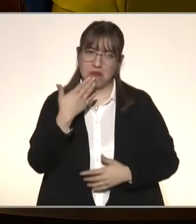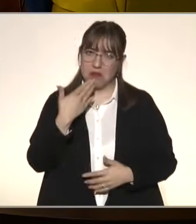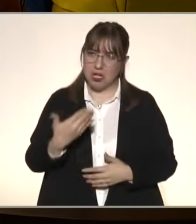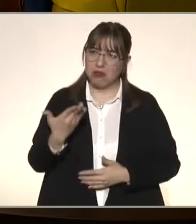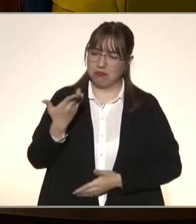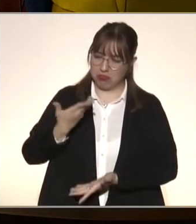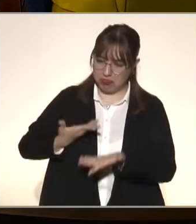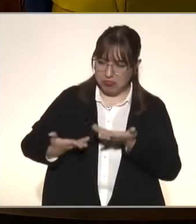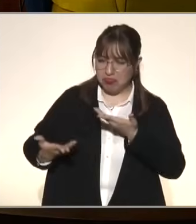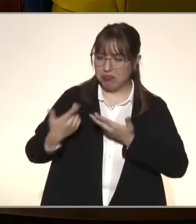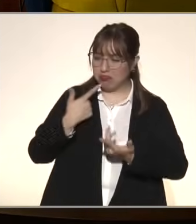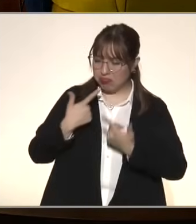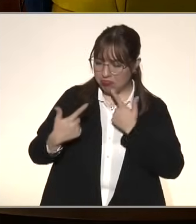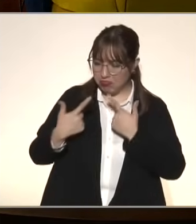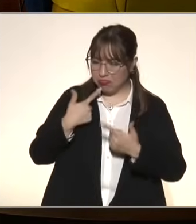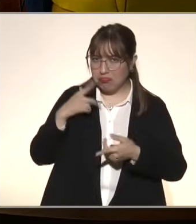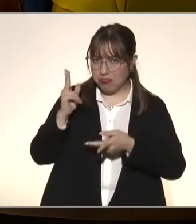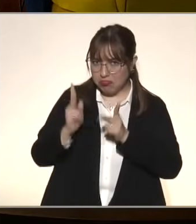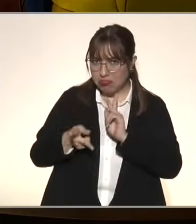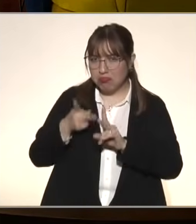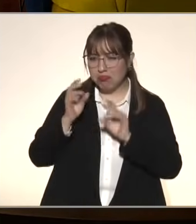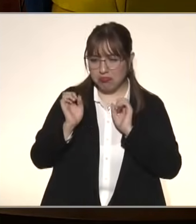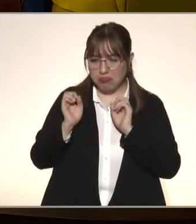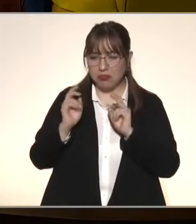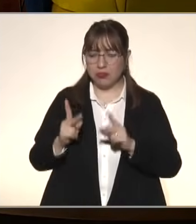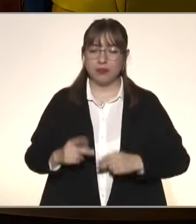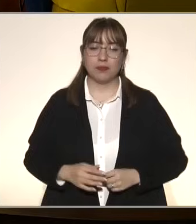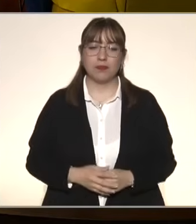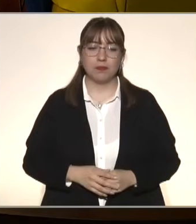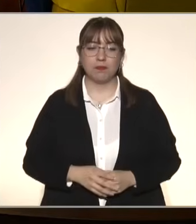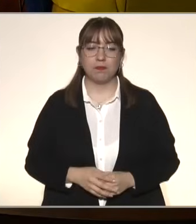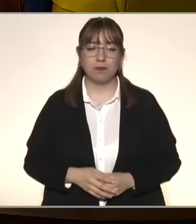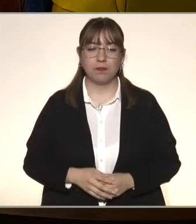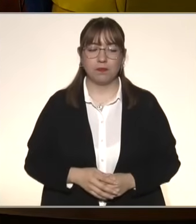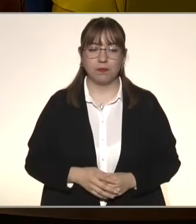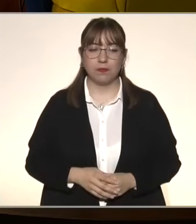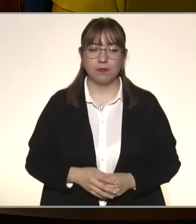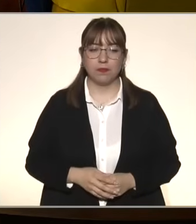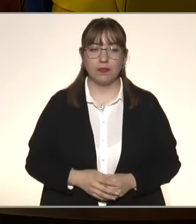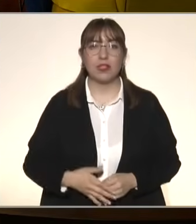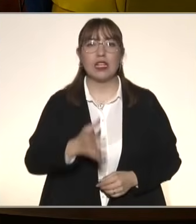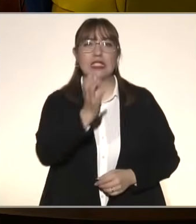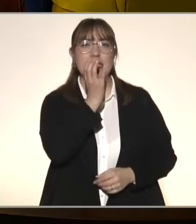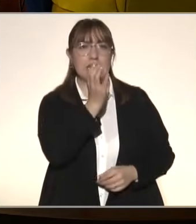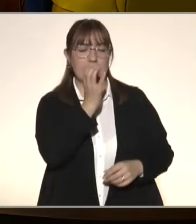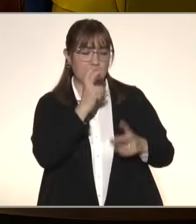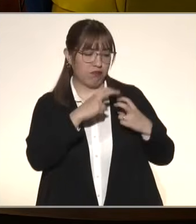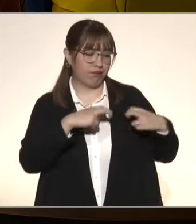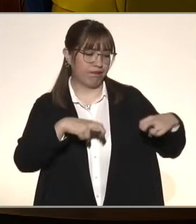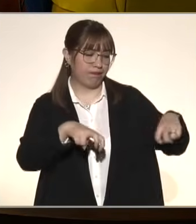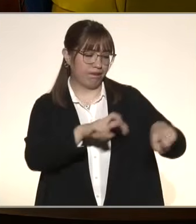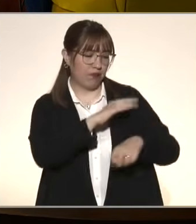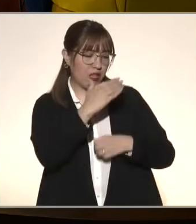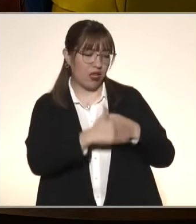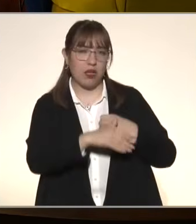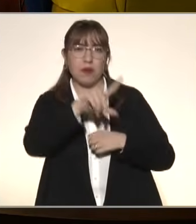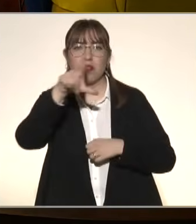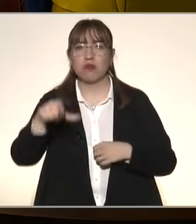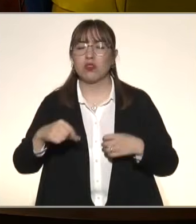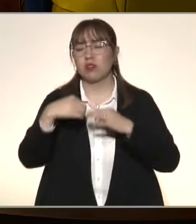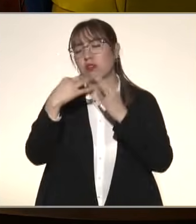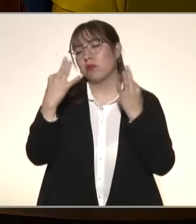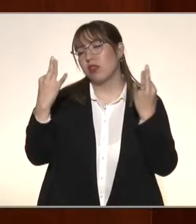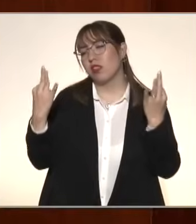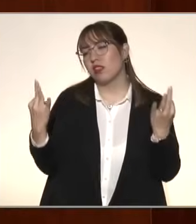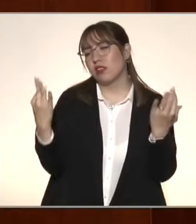hablar, ¿sí? Porque si no, estoy yo pensando en que terminando de cenar, vamos a hacer una meditación todos y nos vamos a conectar, y a